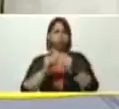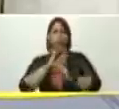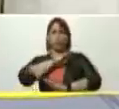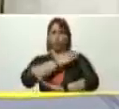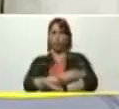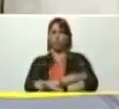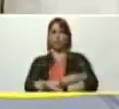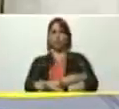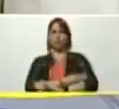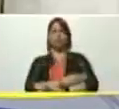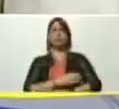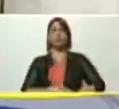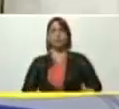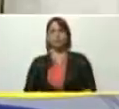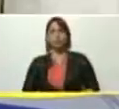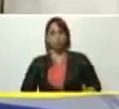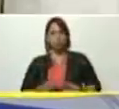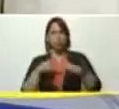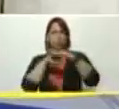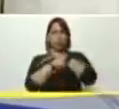bolsas de valores del país.